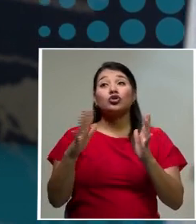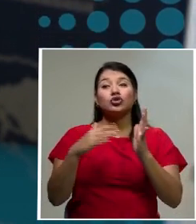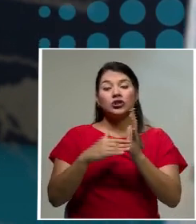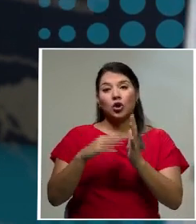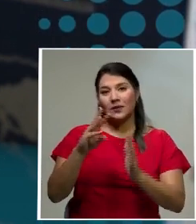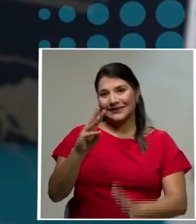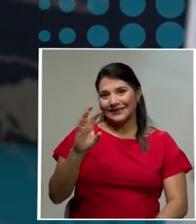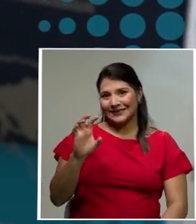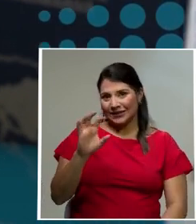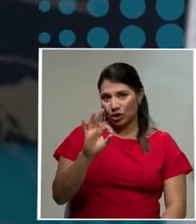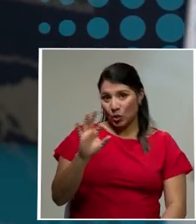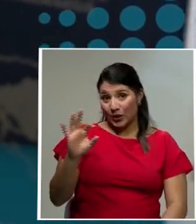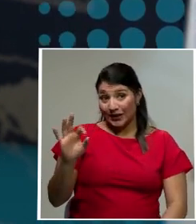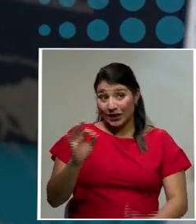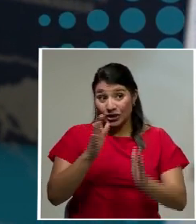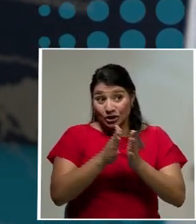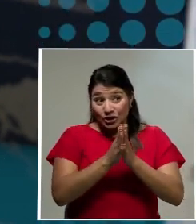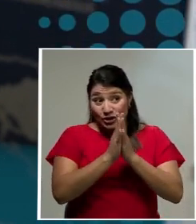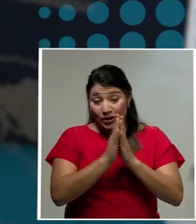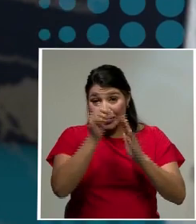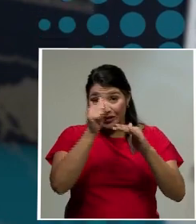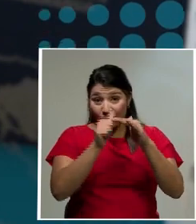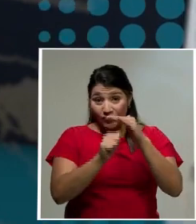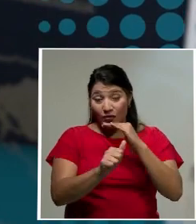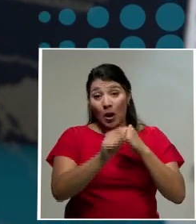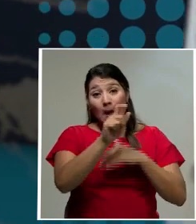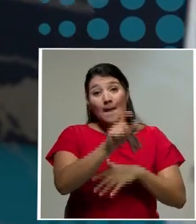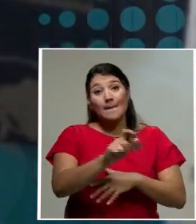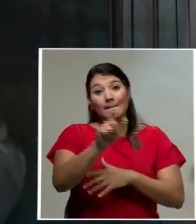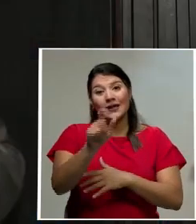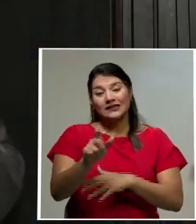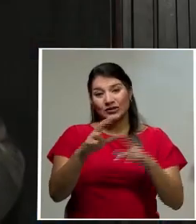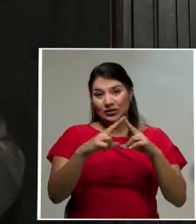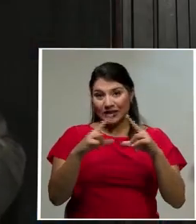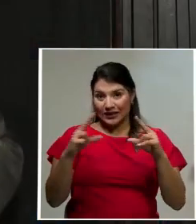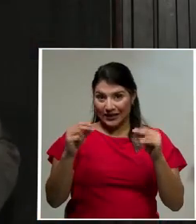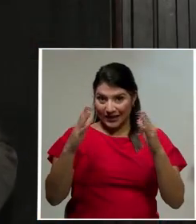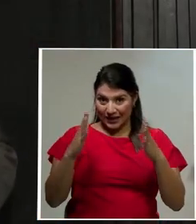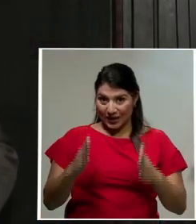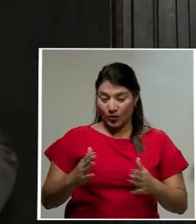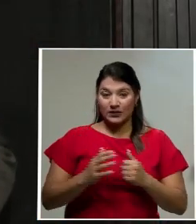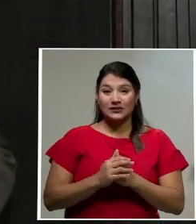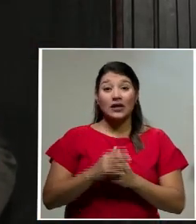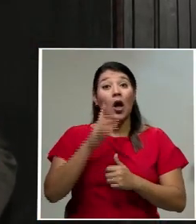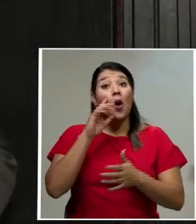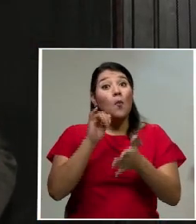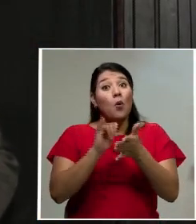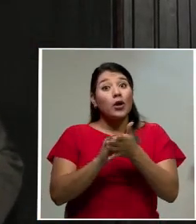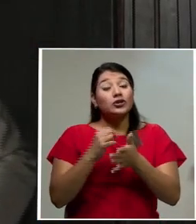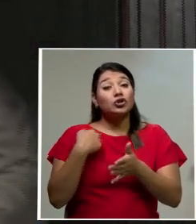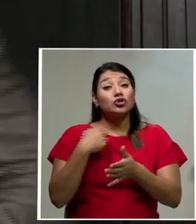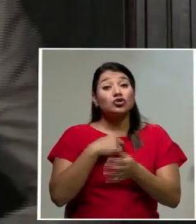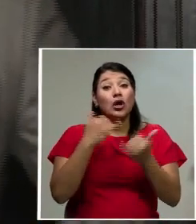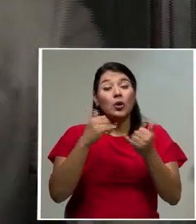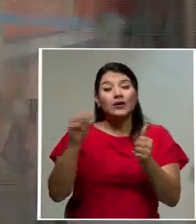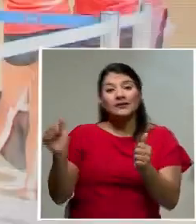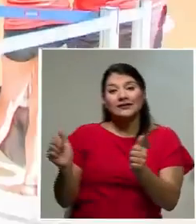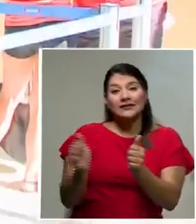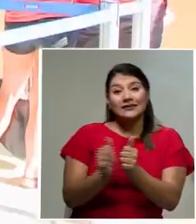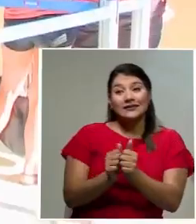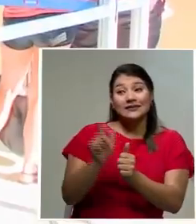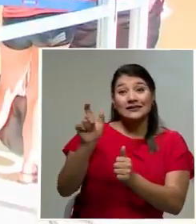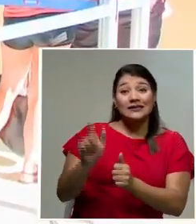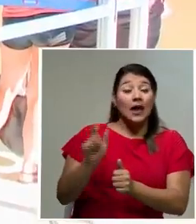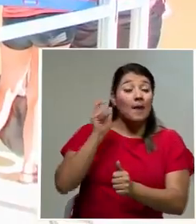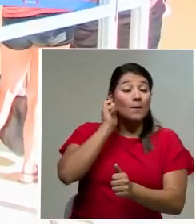5.699 solicitudes de refugio de personas nicaragüenses. Para eso nos encontramos con doña Fidelina Mena,